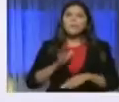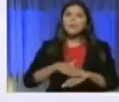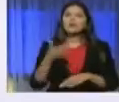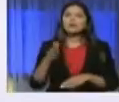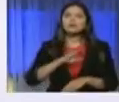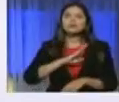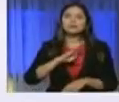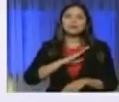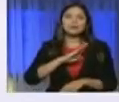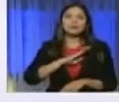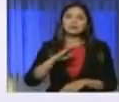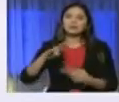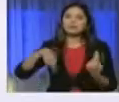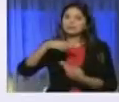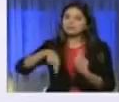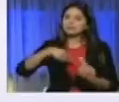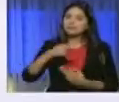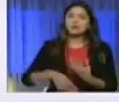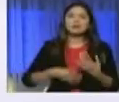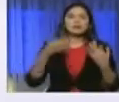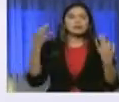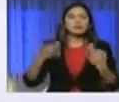Seguramente en un momento dado habrá que